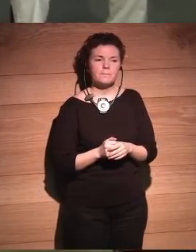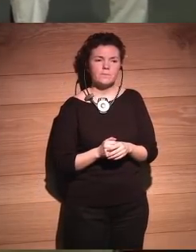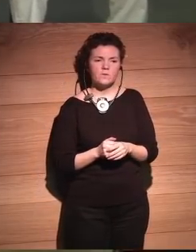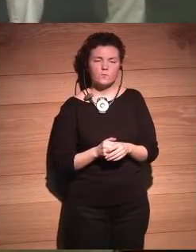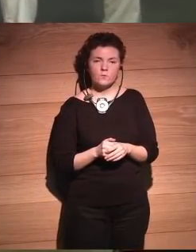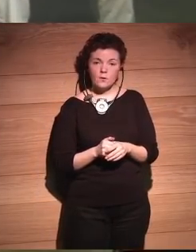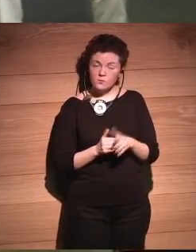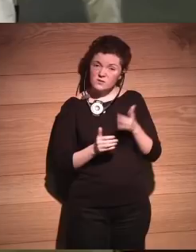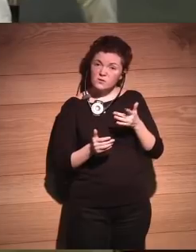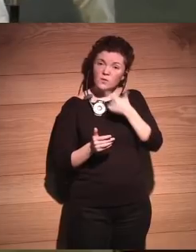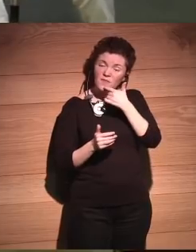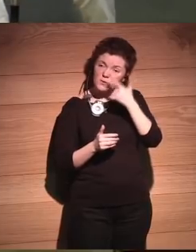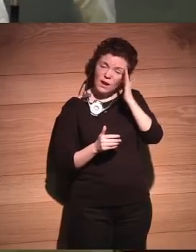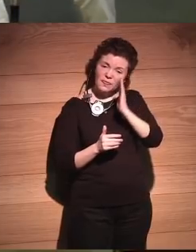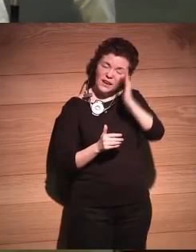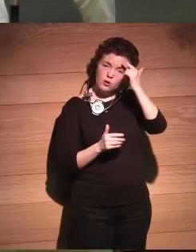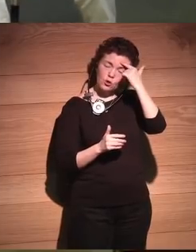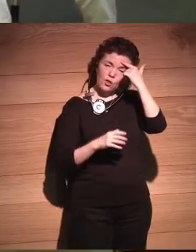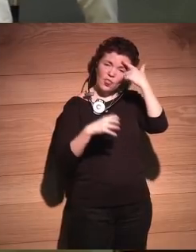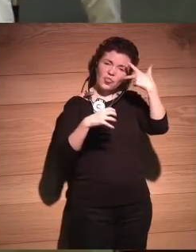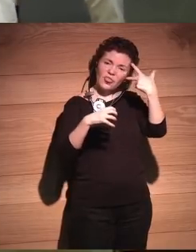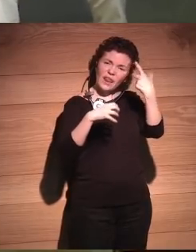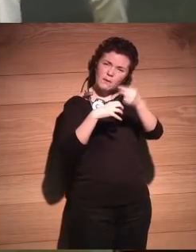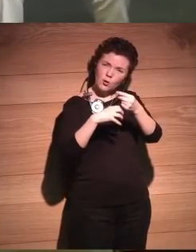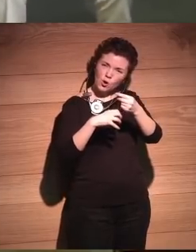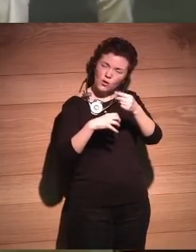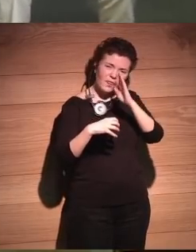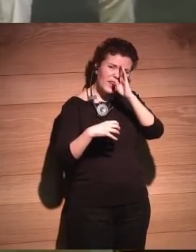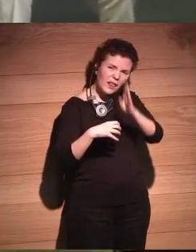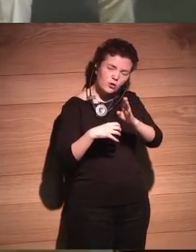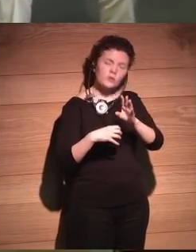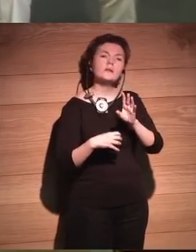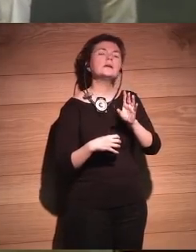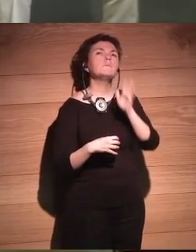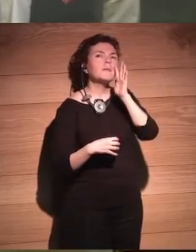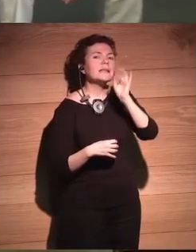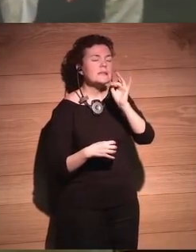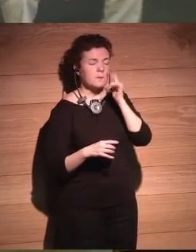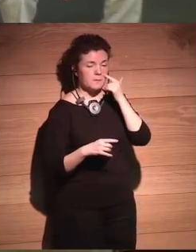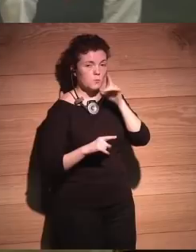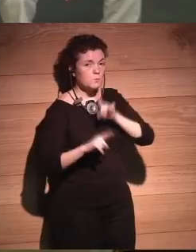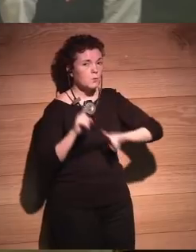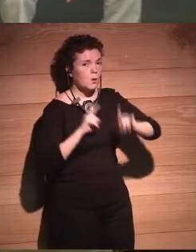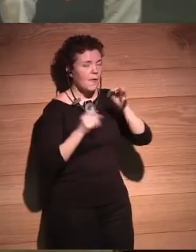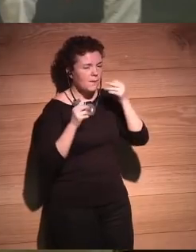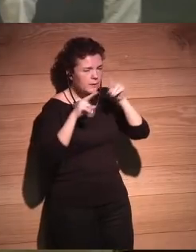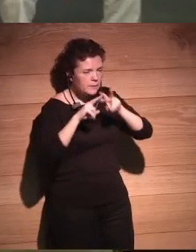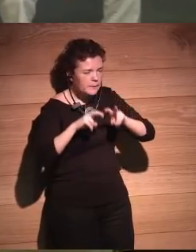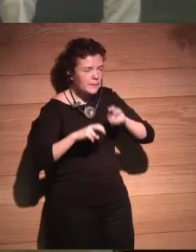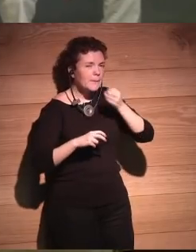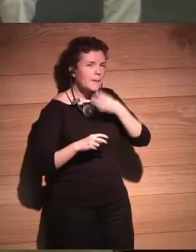¿Estás hablando de ponerlos directamente en el cerebro? Sí. Bueno, creo que uno de los problemas en los que tenemos que